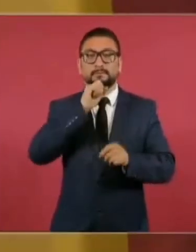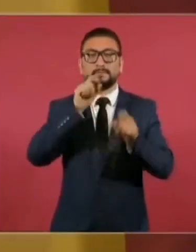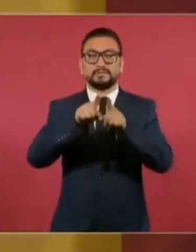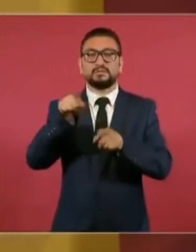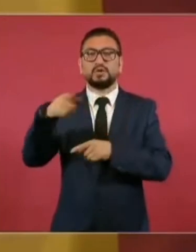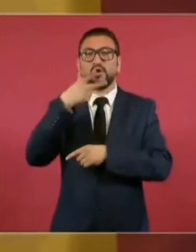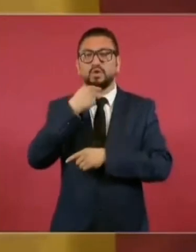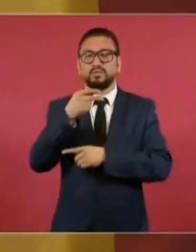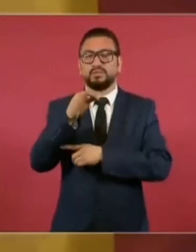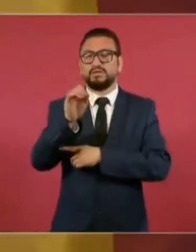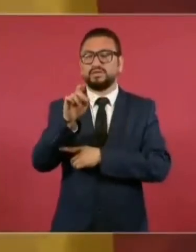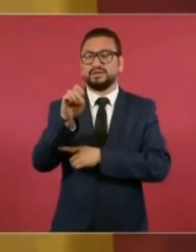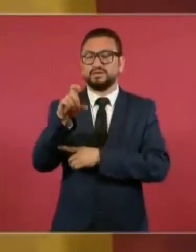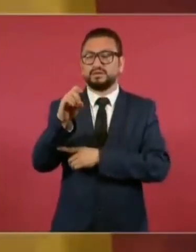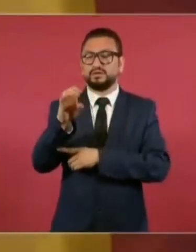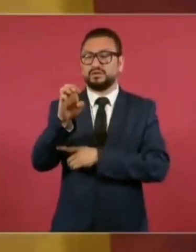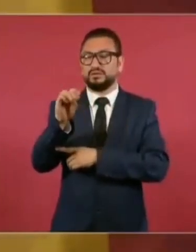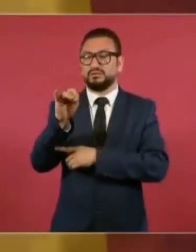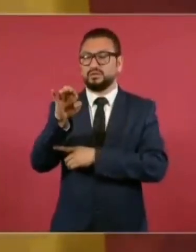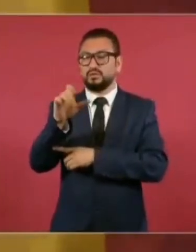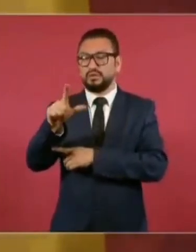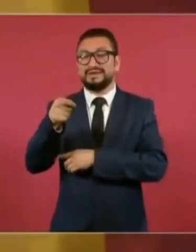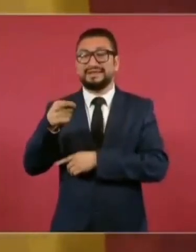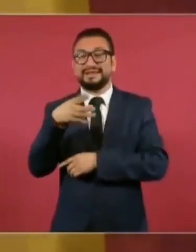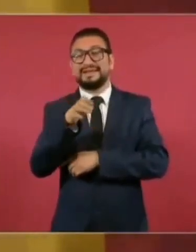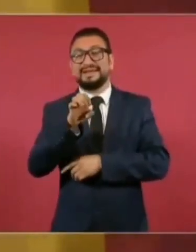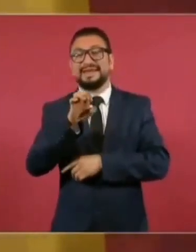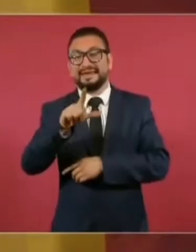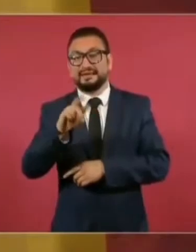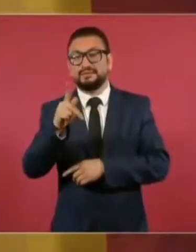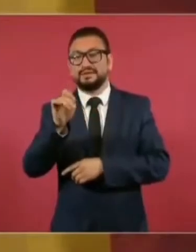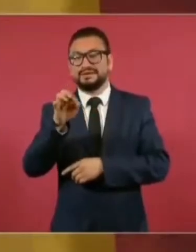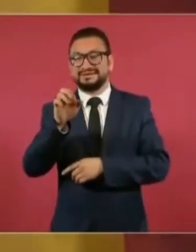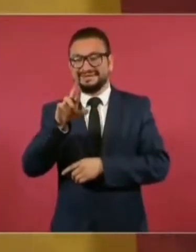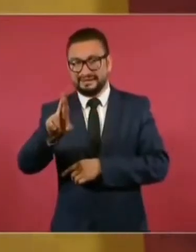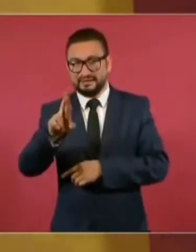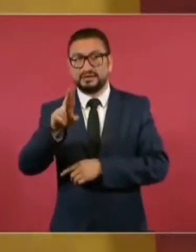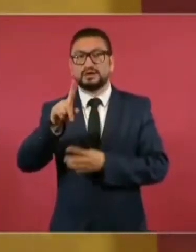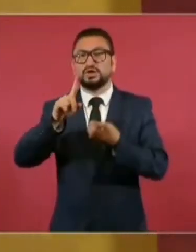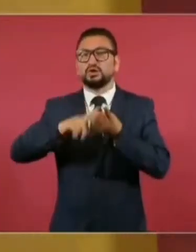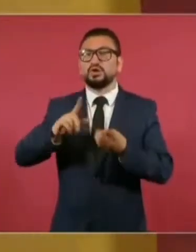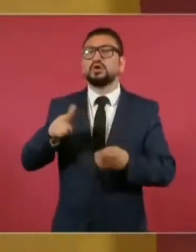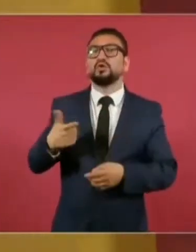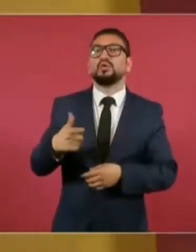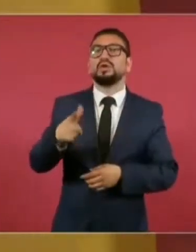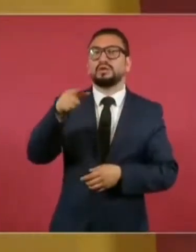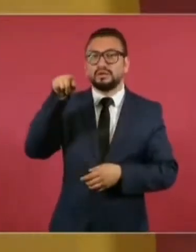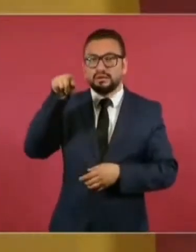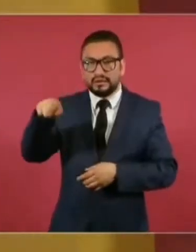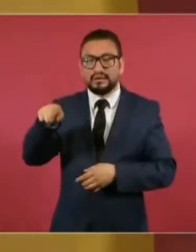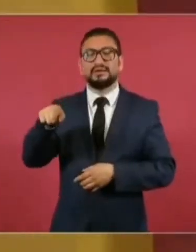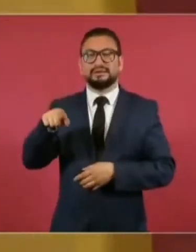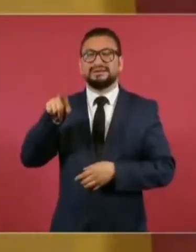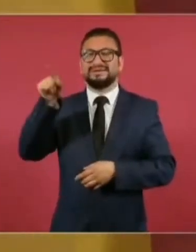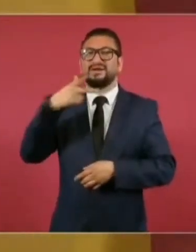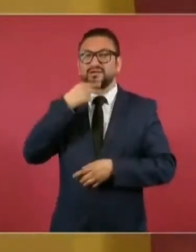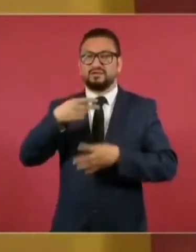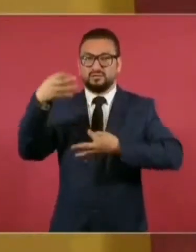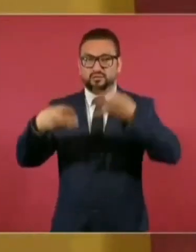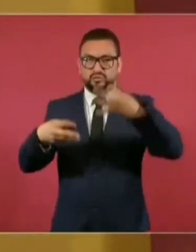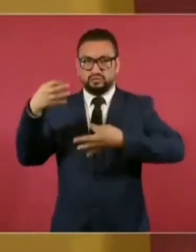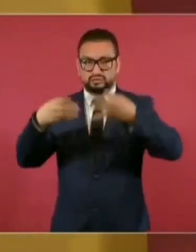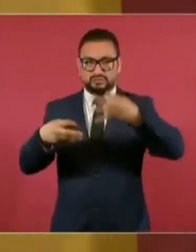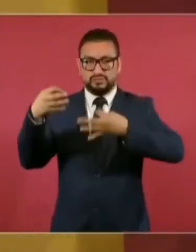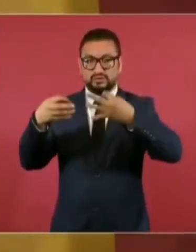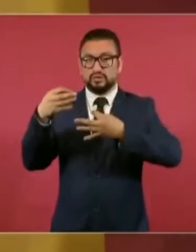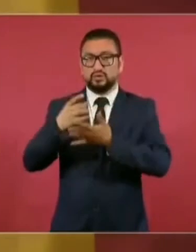delincuente Fernando Emanuel, alias El Panther, que opera en Guanajuato, el juez del Tribunal del